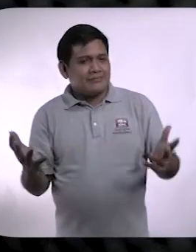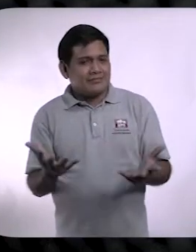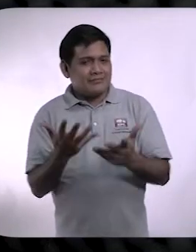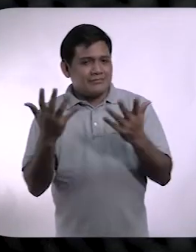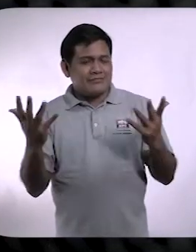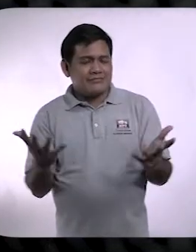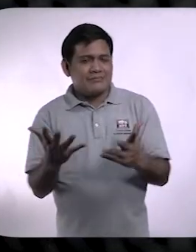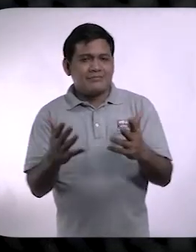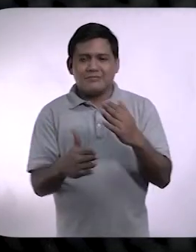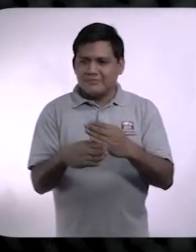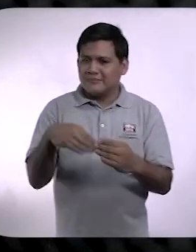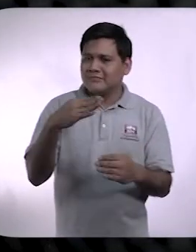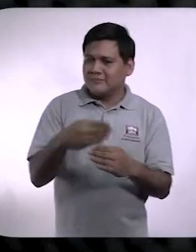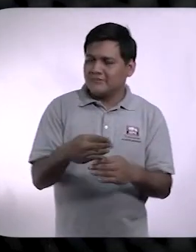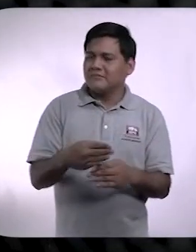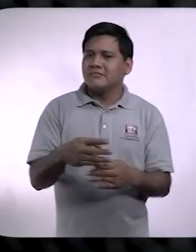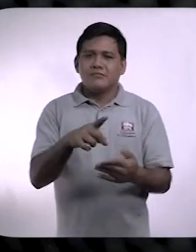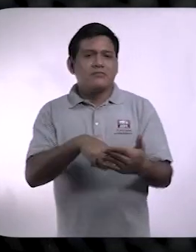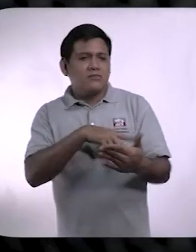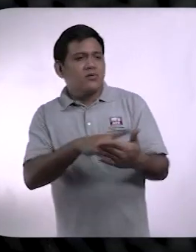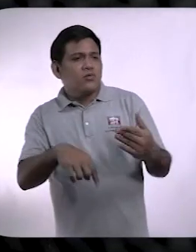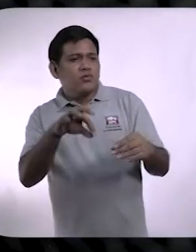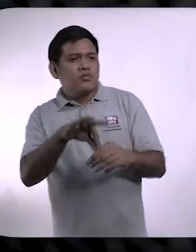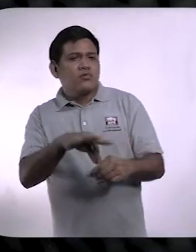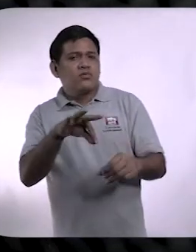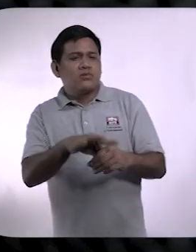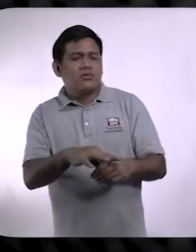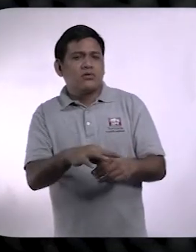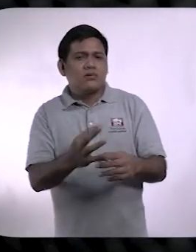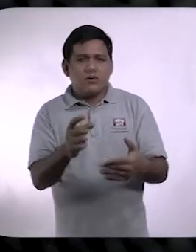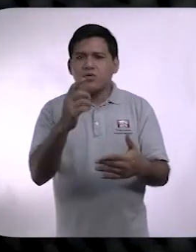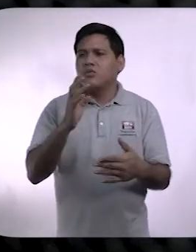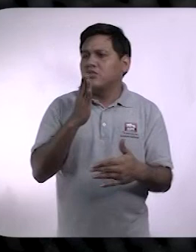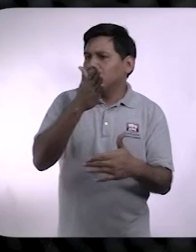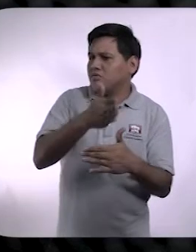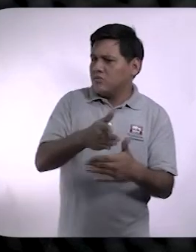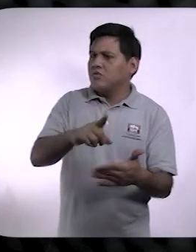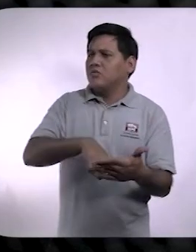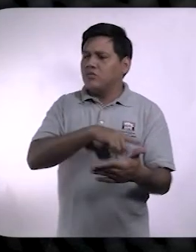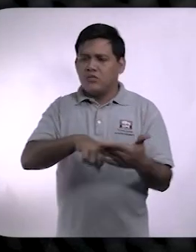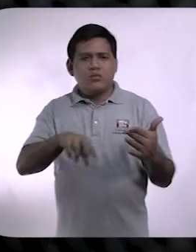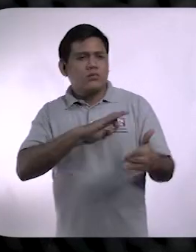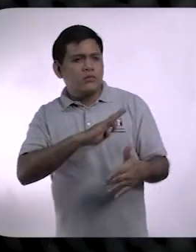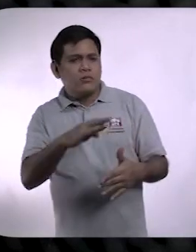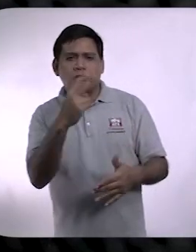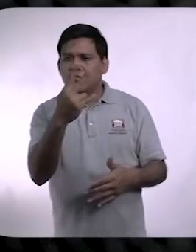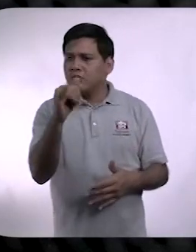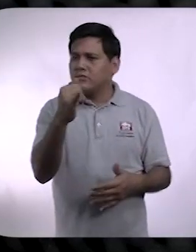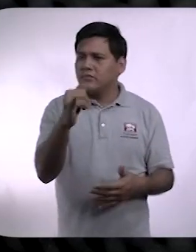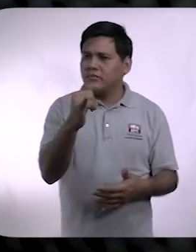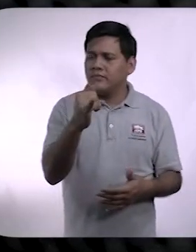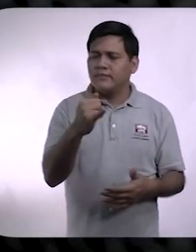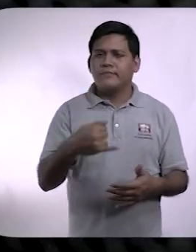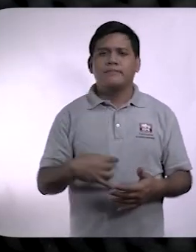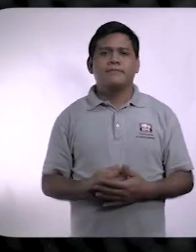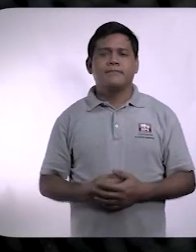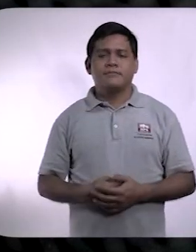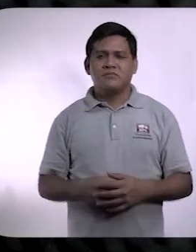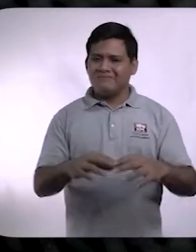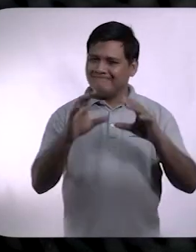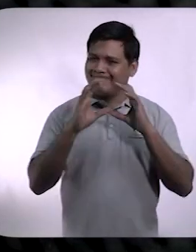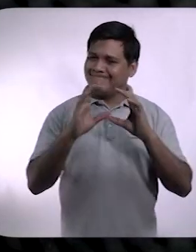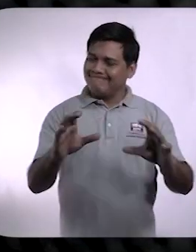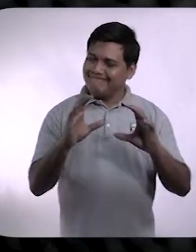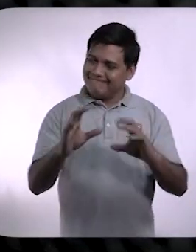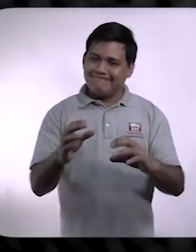que este material, la boleta en la que vamos a sufragar nuestro voto el 2 de junio, pues sea la más segura del